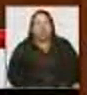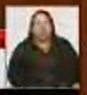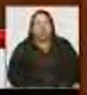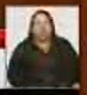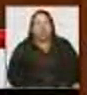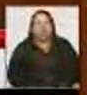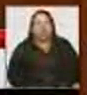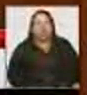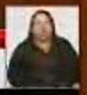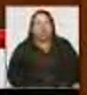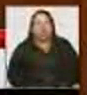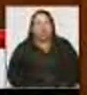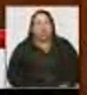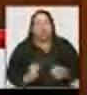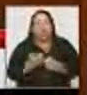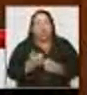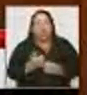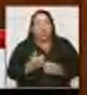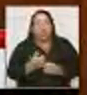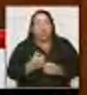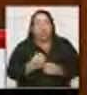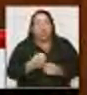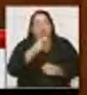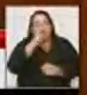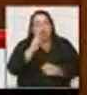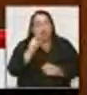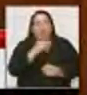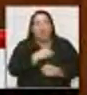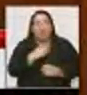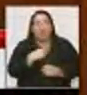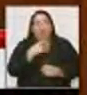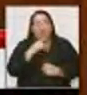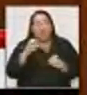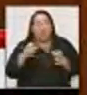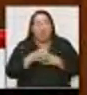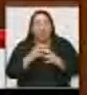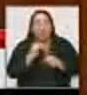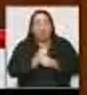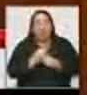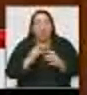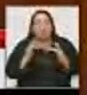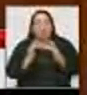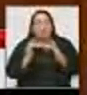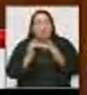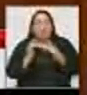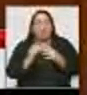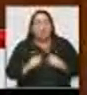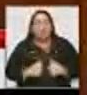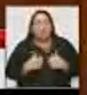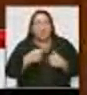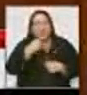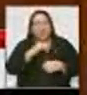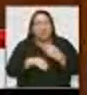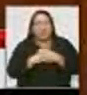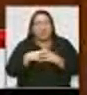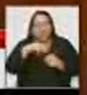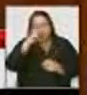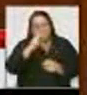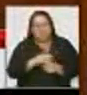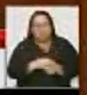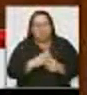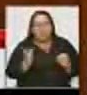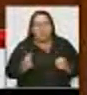El Congreso de la República y el Ministerio de la Mujer y Poblaciones Vulnerables vienen trabajando de manera coordinada para mejorar la vida de las mujeres en nuestro